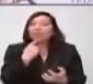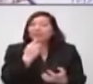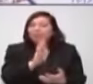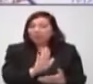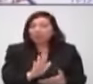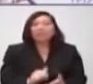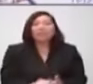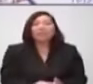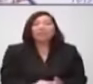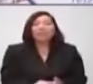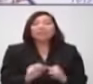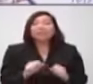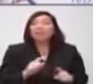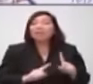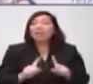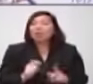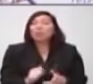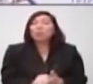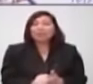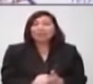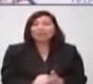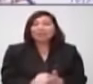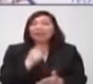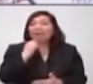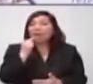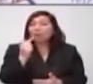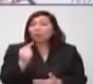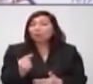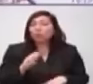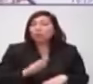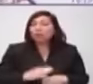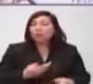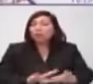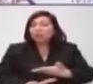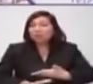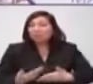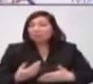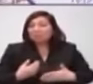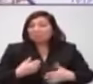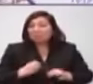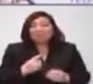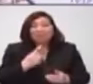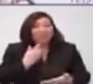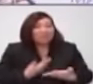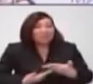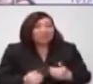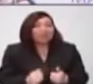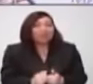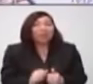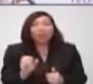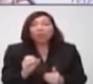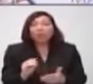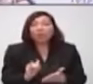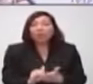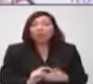suyo, que si hay alguna acusación sobre una renegociación que pudiese haber sido fraudulenta o que hubiese